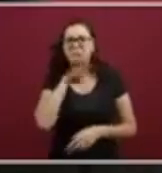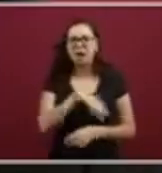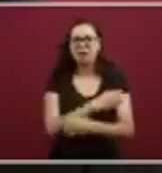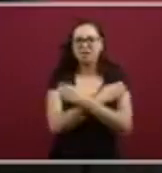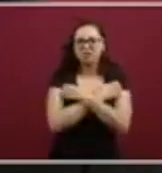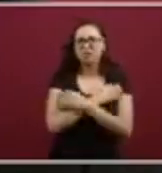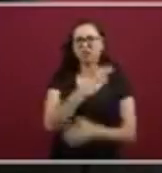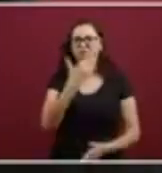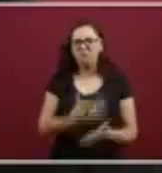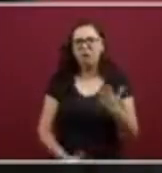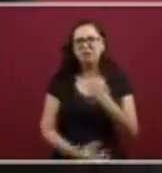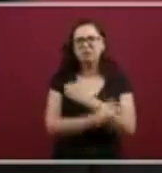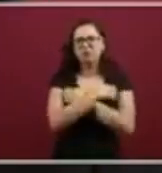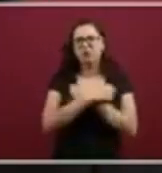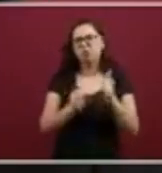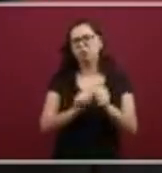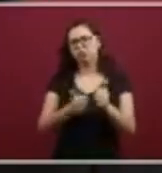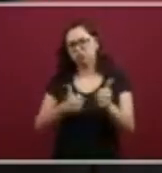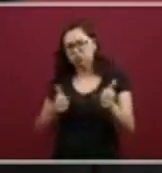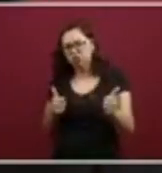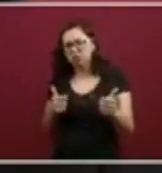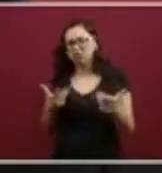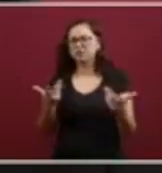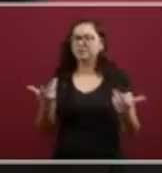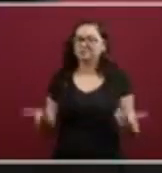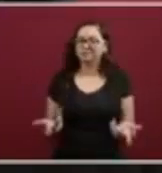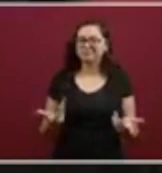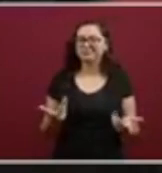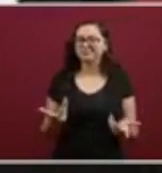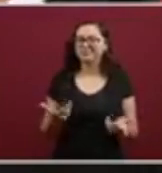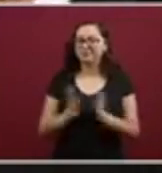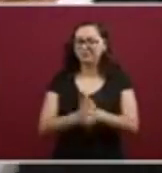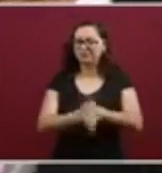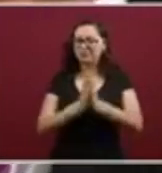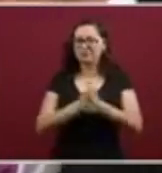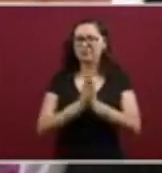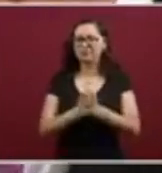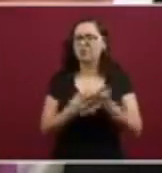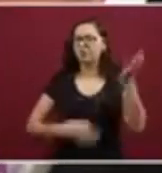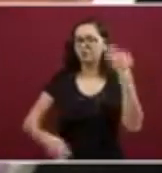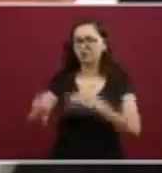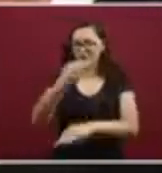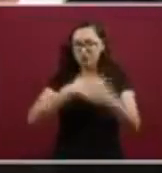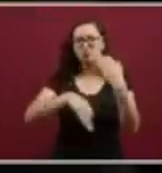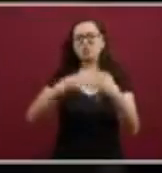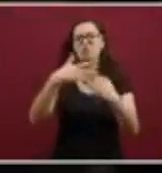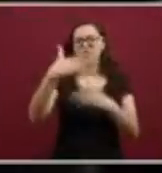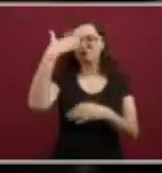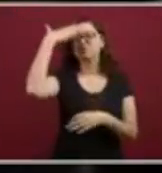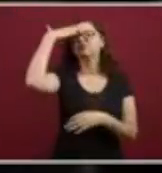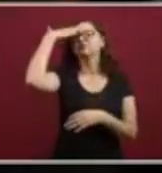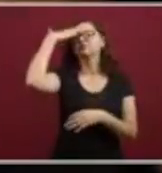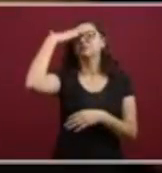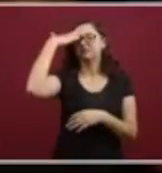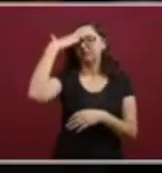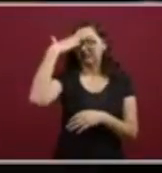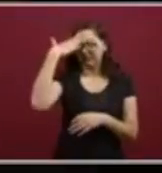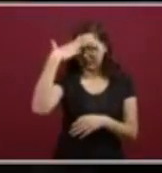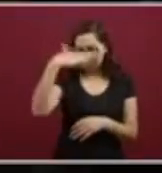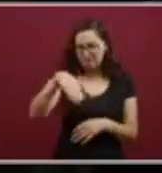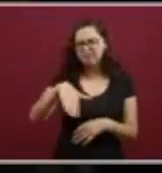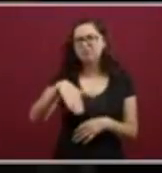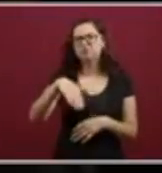educativo, cuando todos sabemos que las